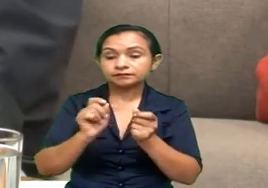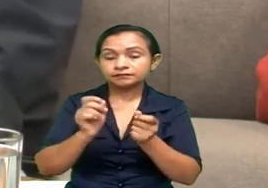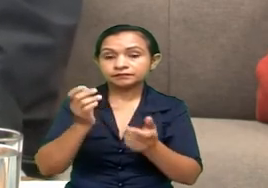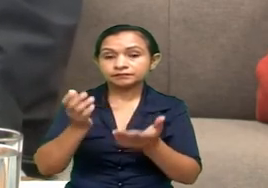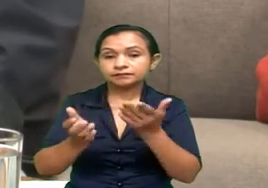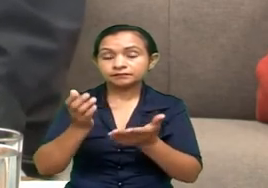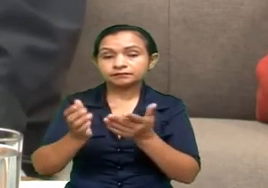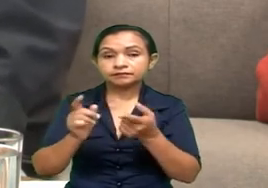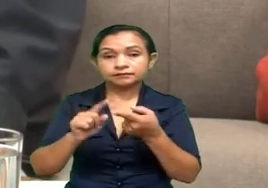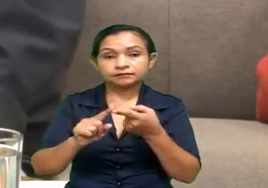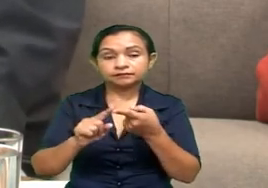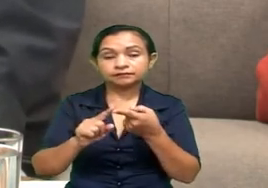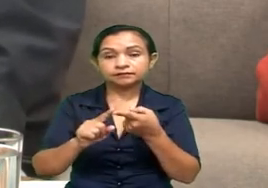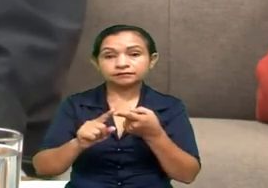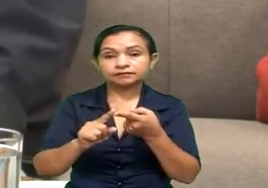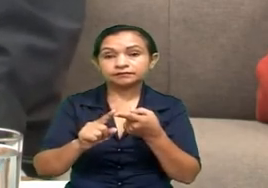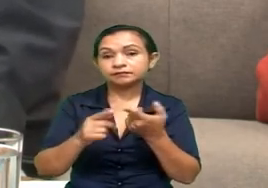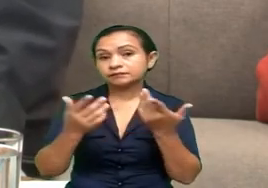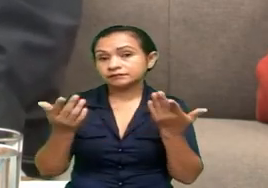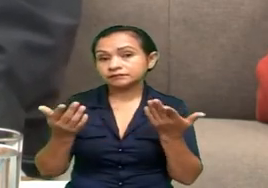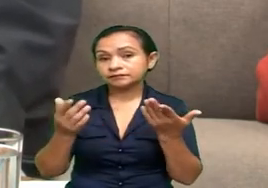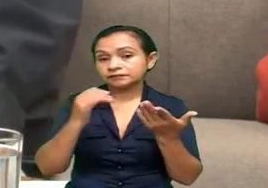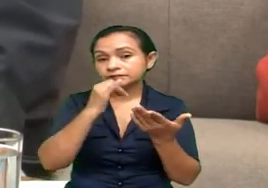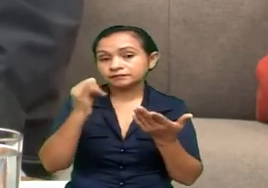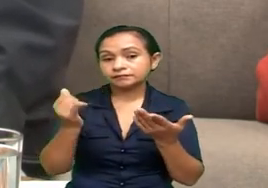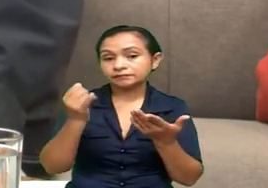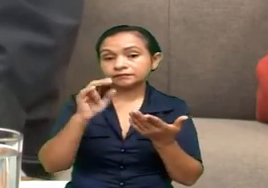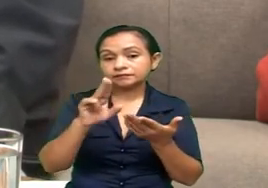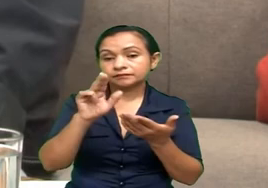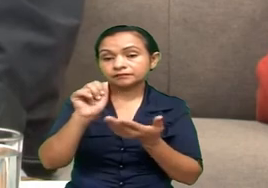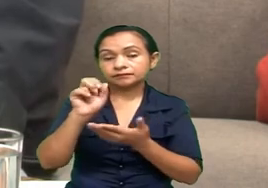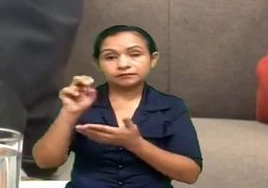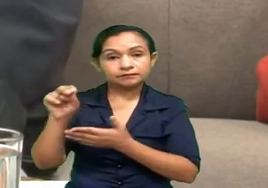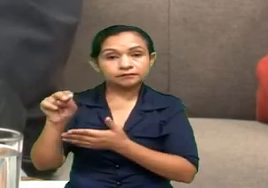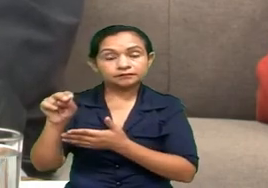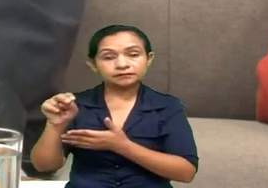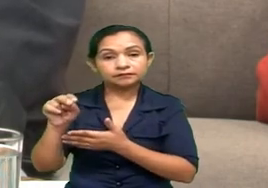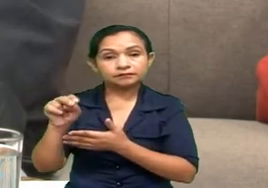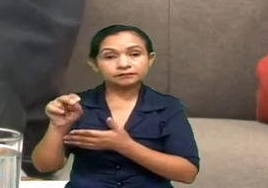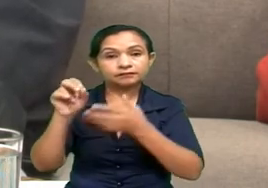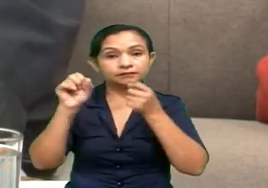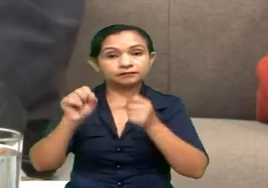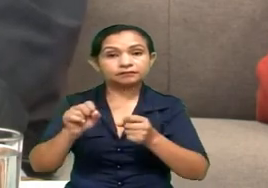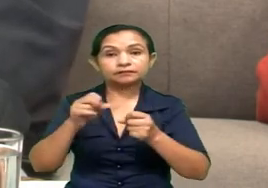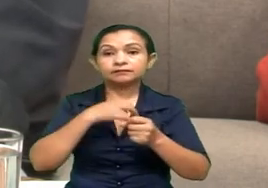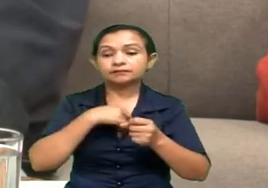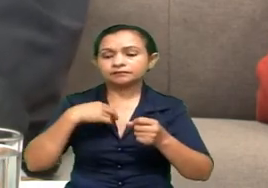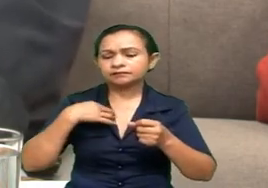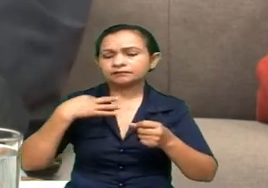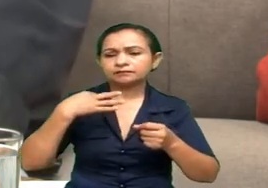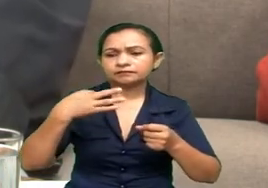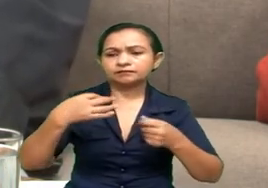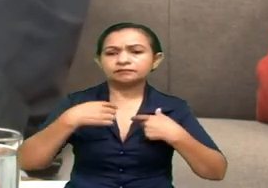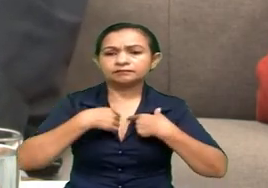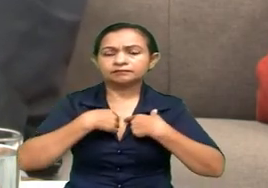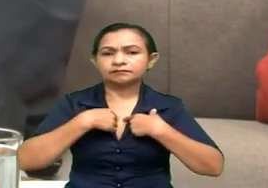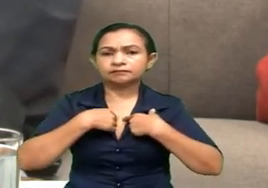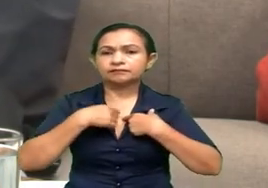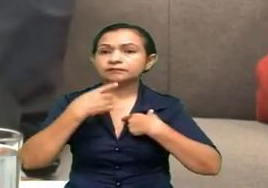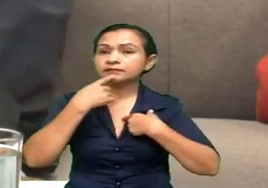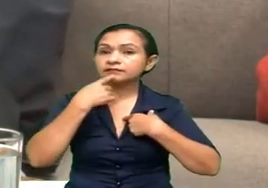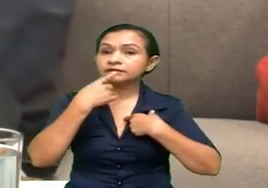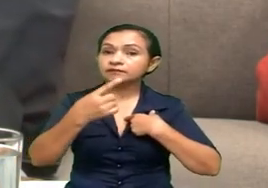filibusteros, o de Juan Santamaría, que Juan Santamaría se ofreció de voluntario y lo único que